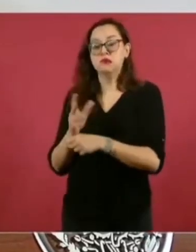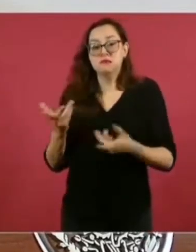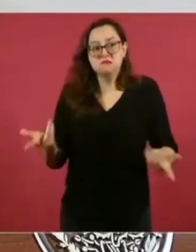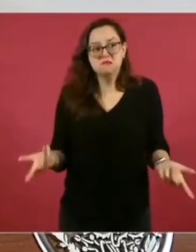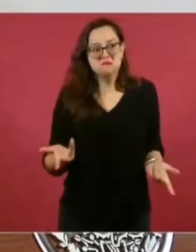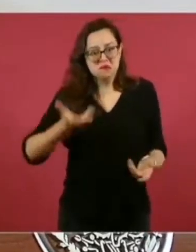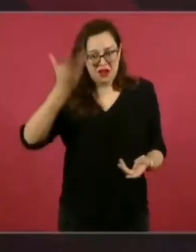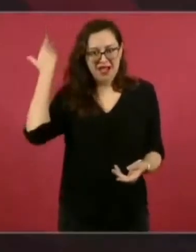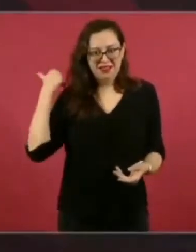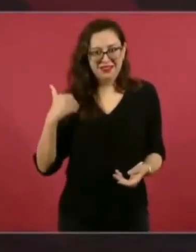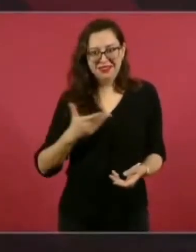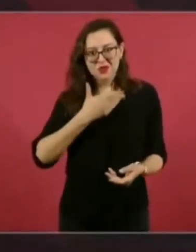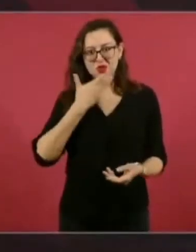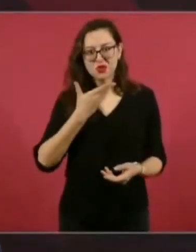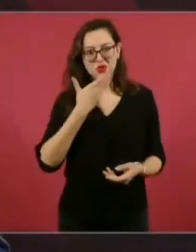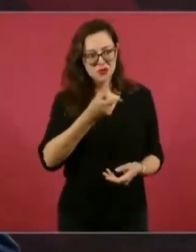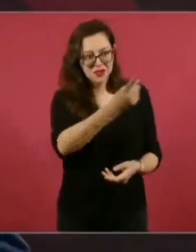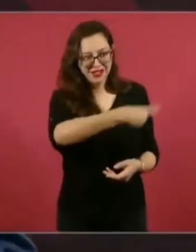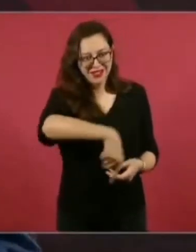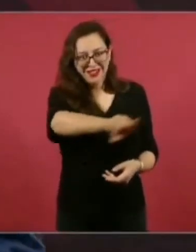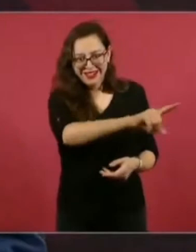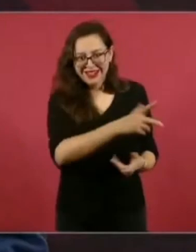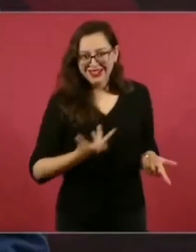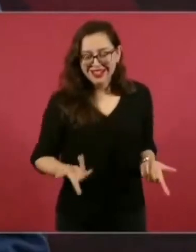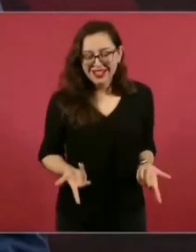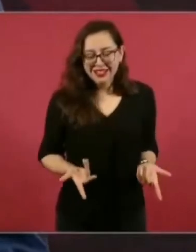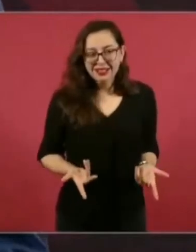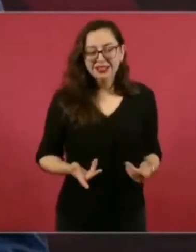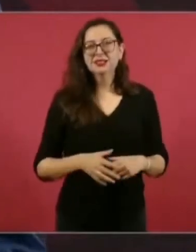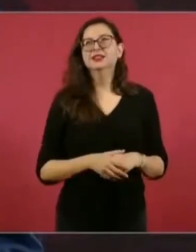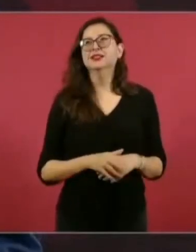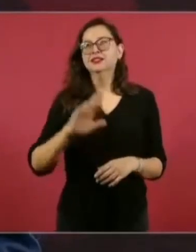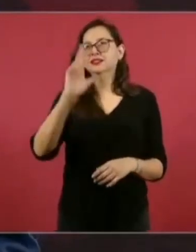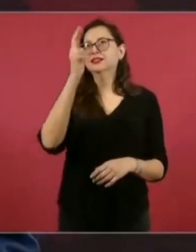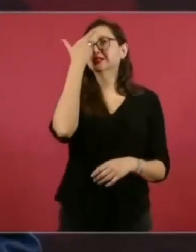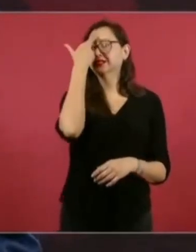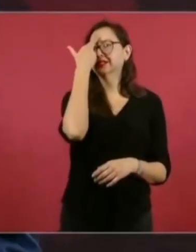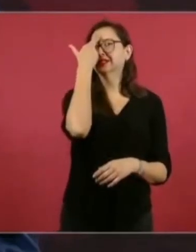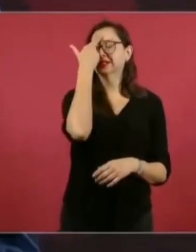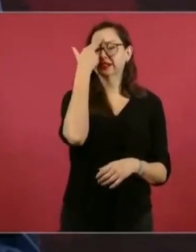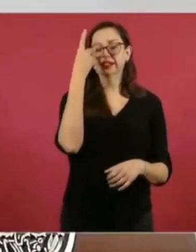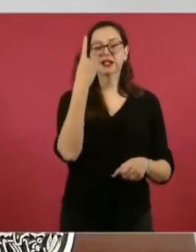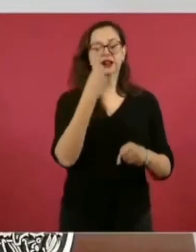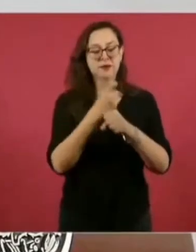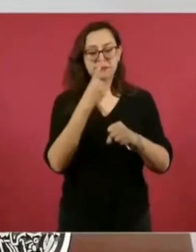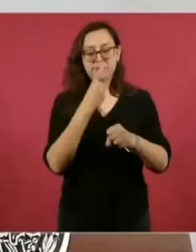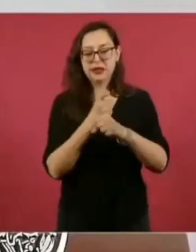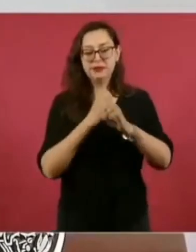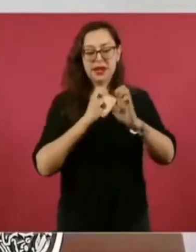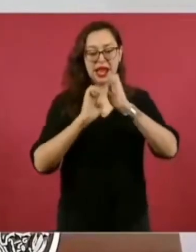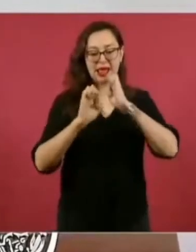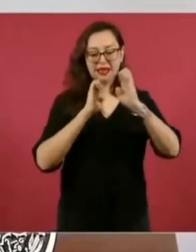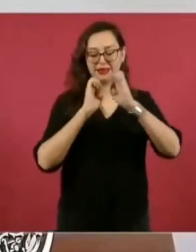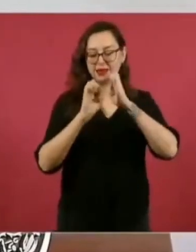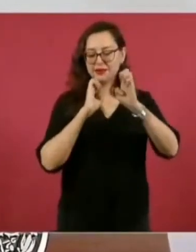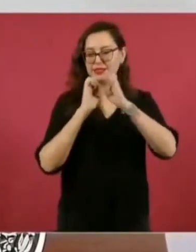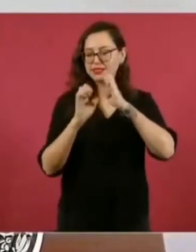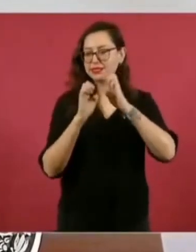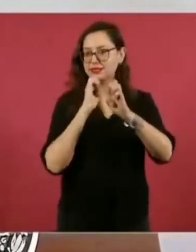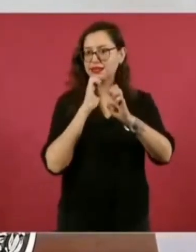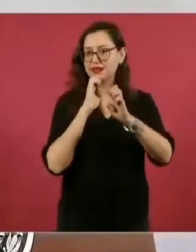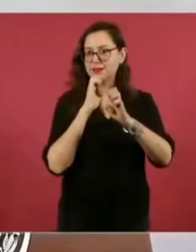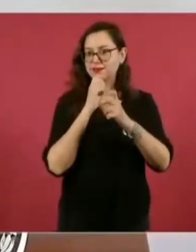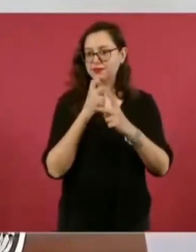Me acuerdo que la primera entrevista que me hicieron en Televisa, bueno, me hizo una entrevista primero